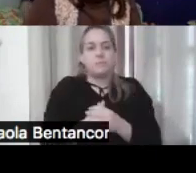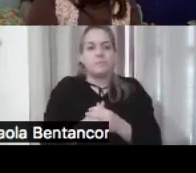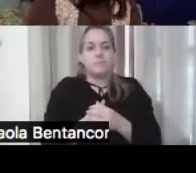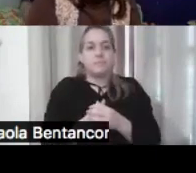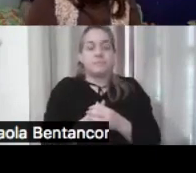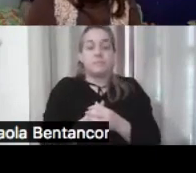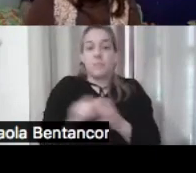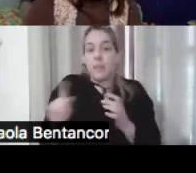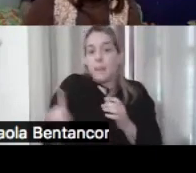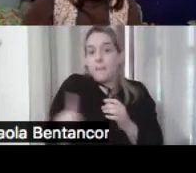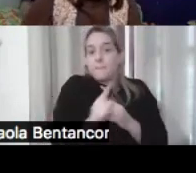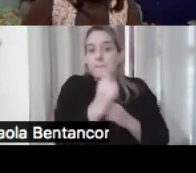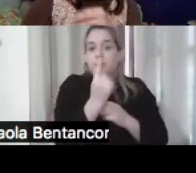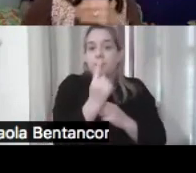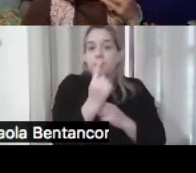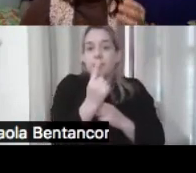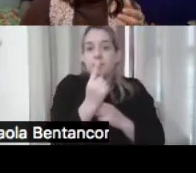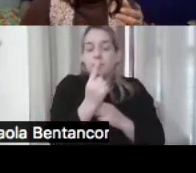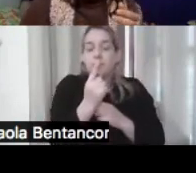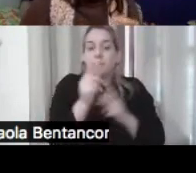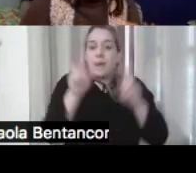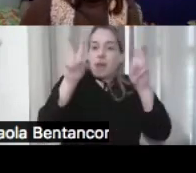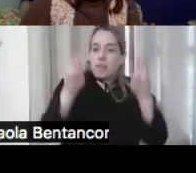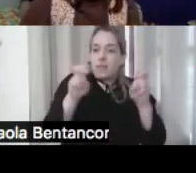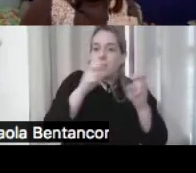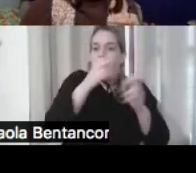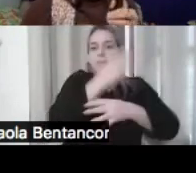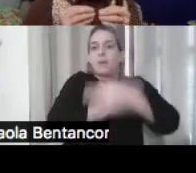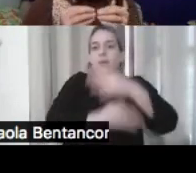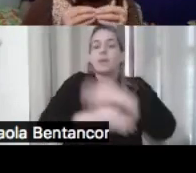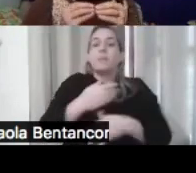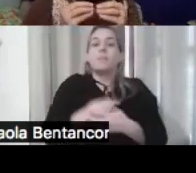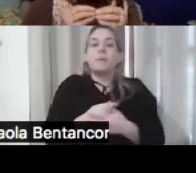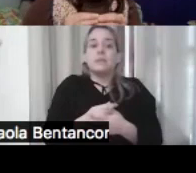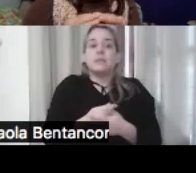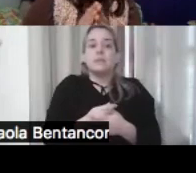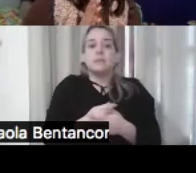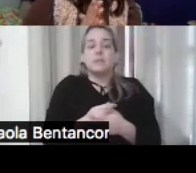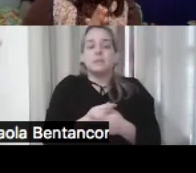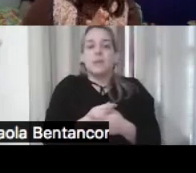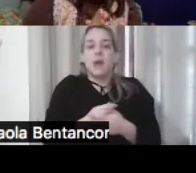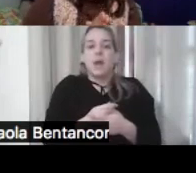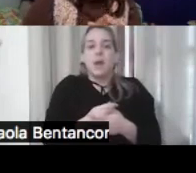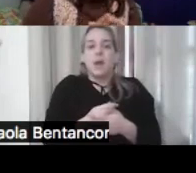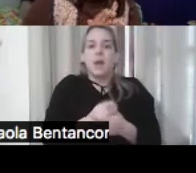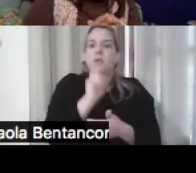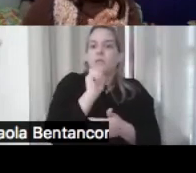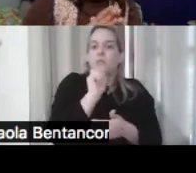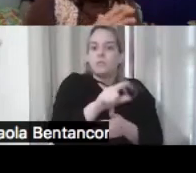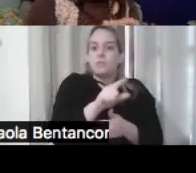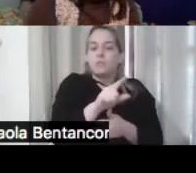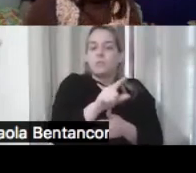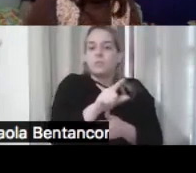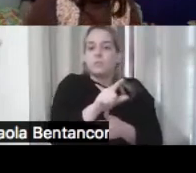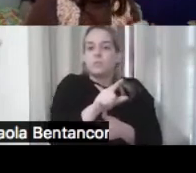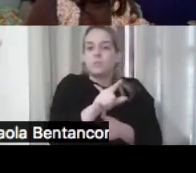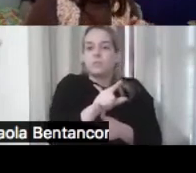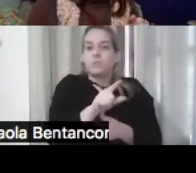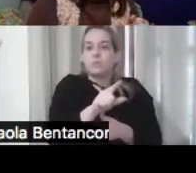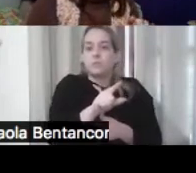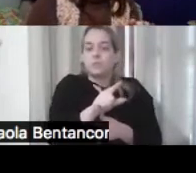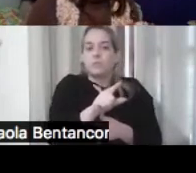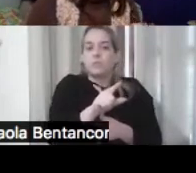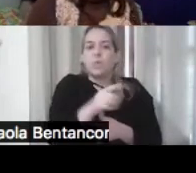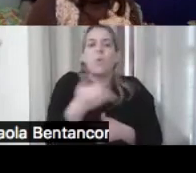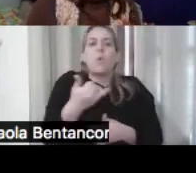Y en primera infancia y en discapacidad, en algunos casos, se da una característica en particular de la manera en que tenemos